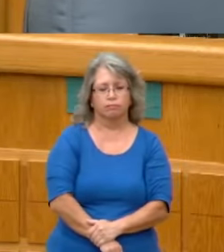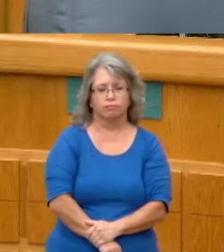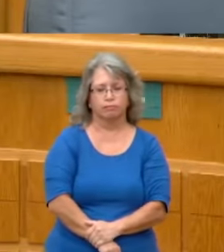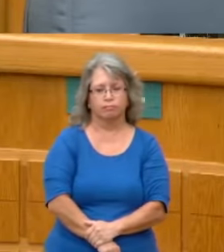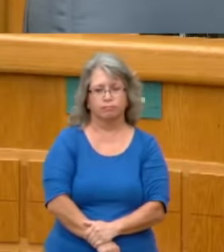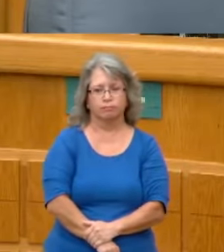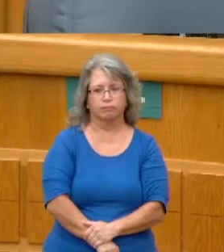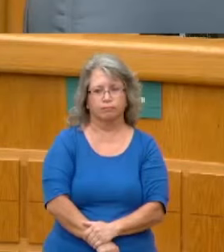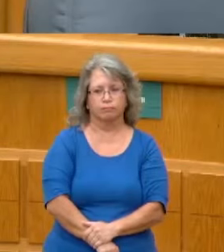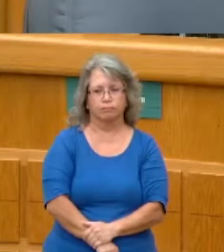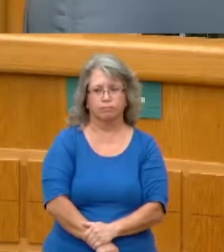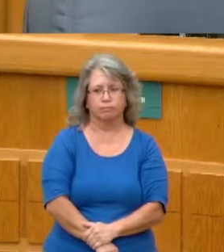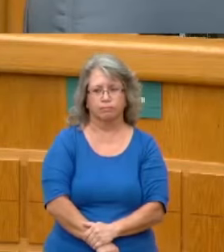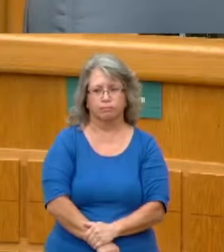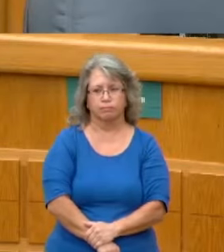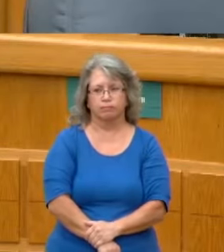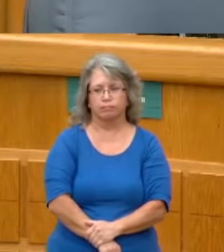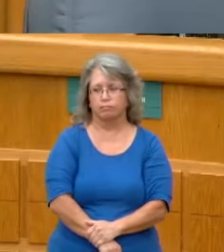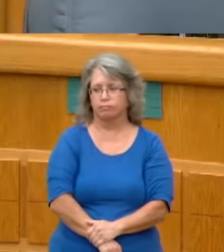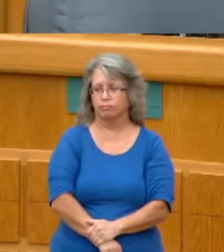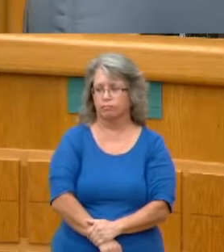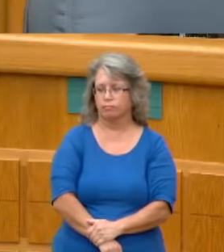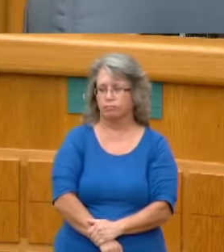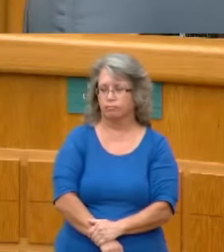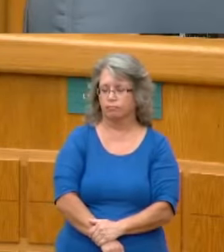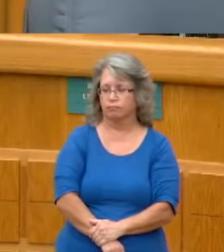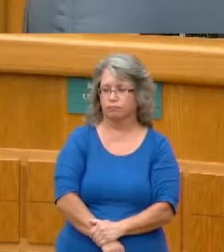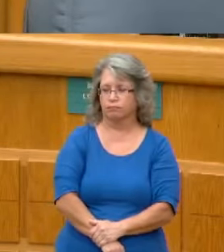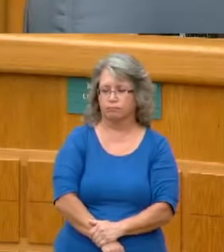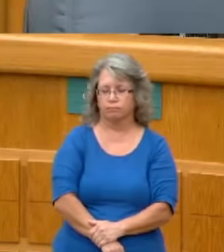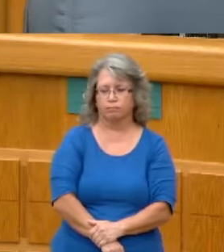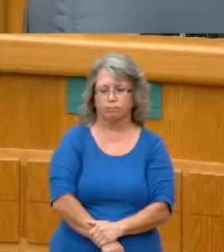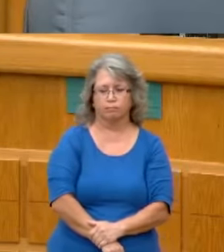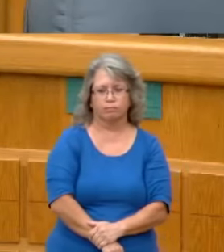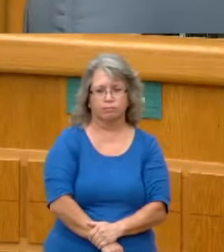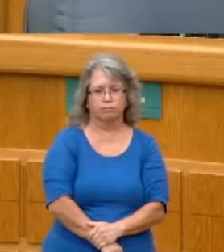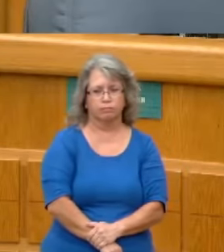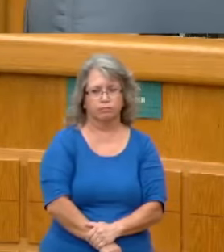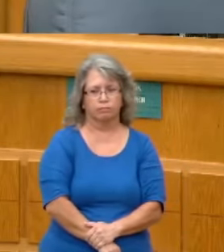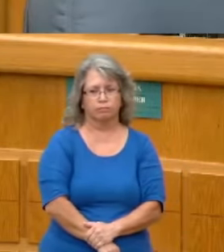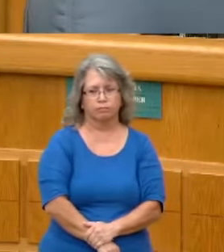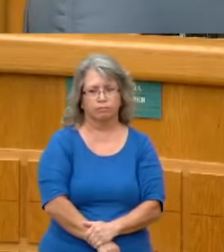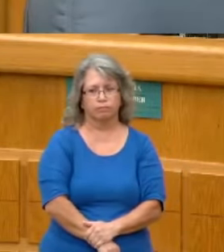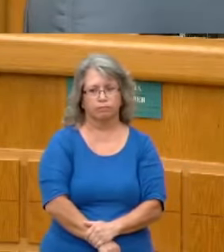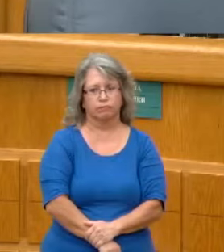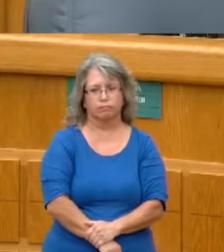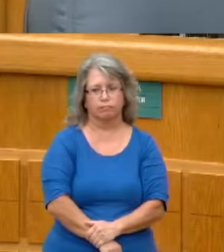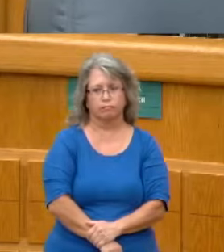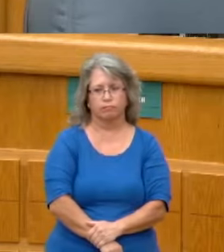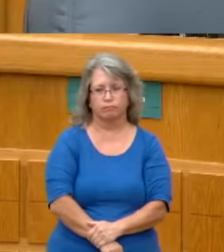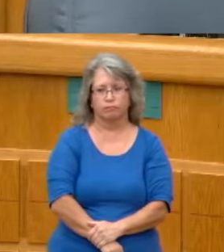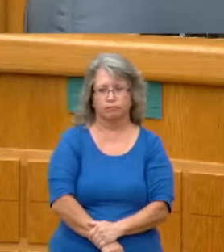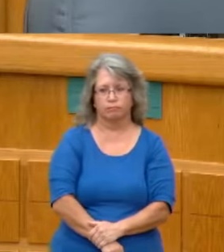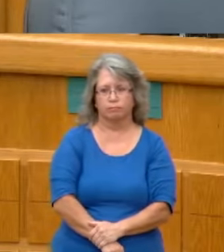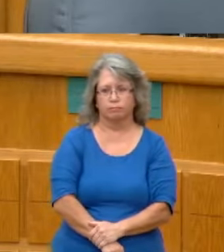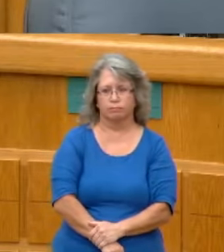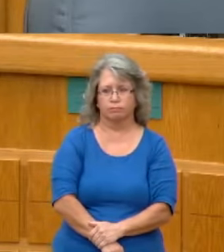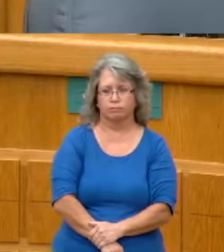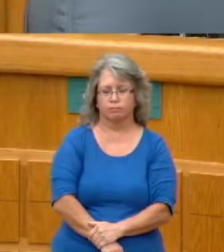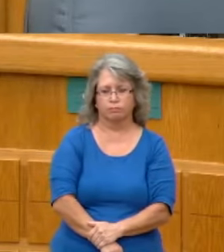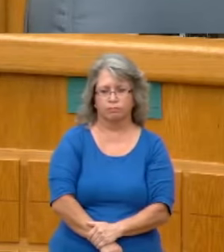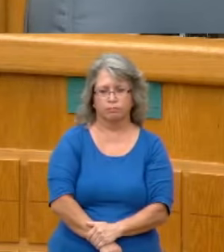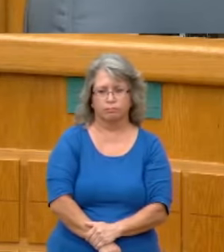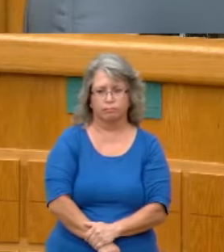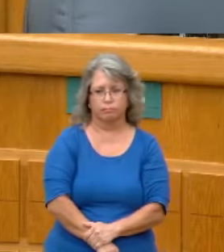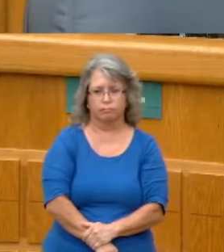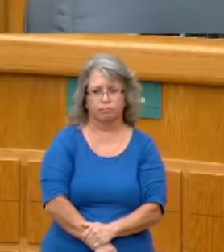rápida Regen-Cov, el tratamiento de Regen-Cov o infusión de anticuerpos monoclonales está disponible para individuos COVID positivos, quienes